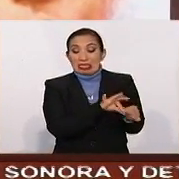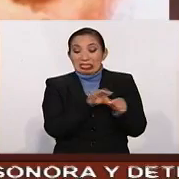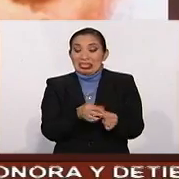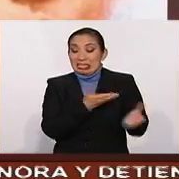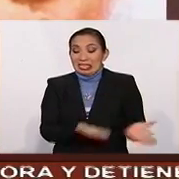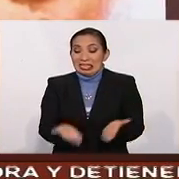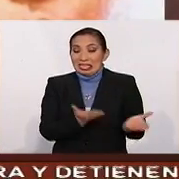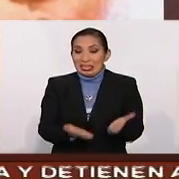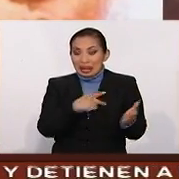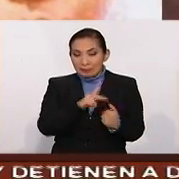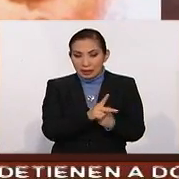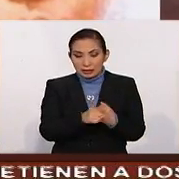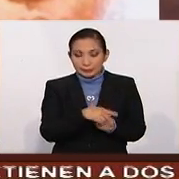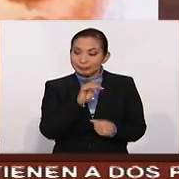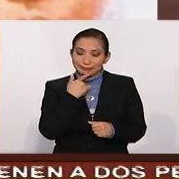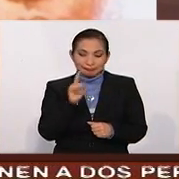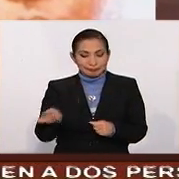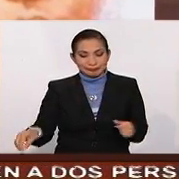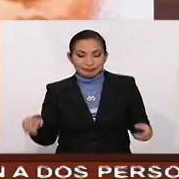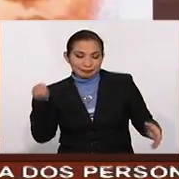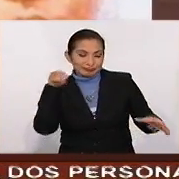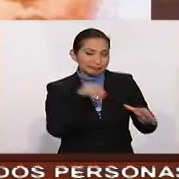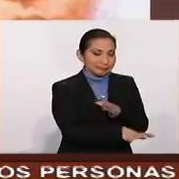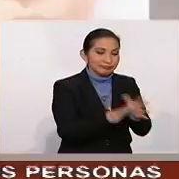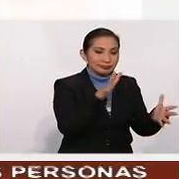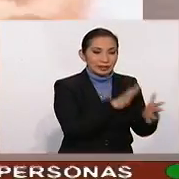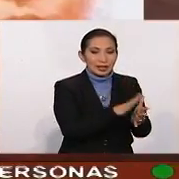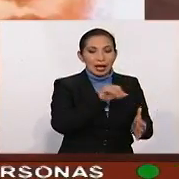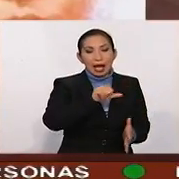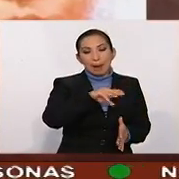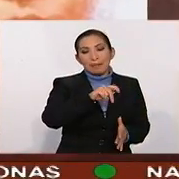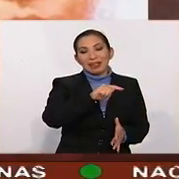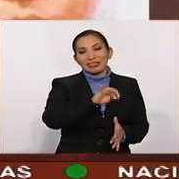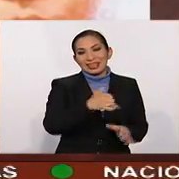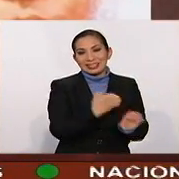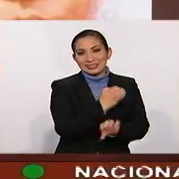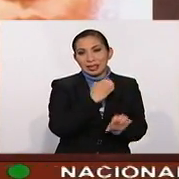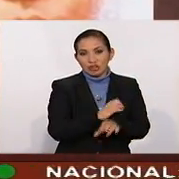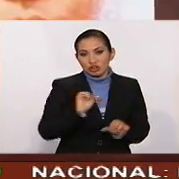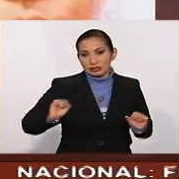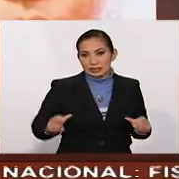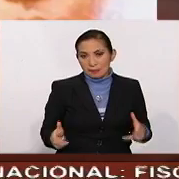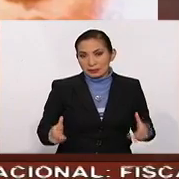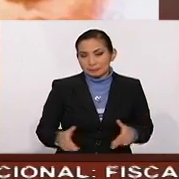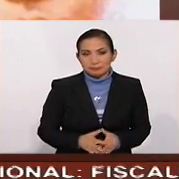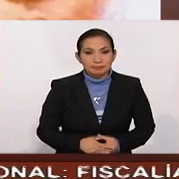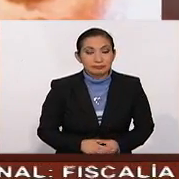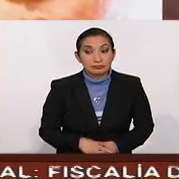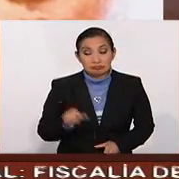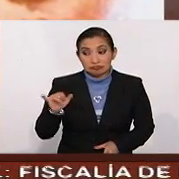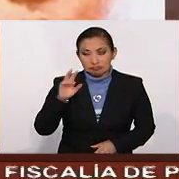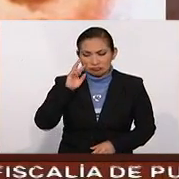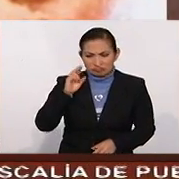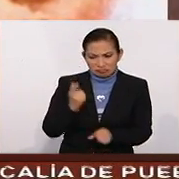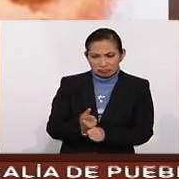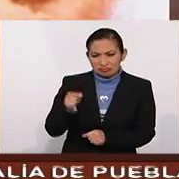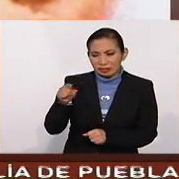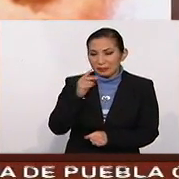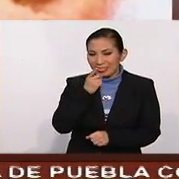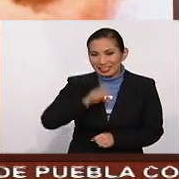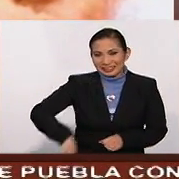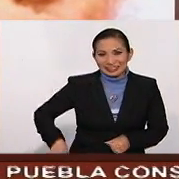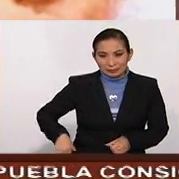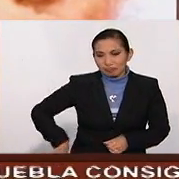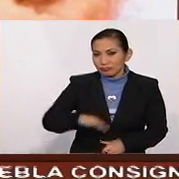país, por lo que fue ingresado al reclusorio de El Amate, esto en el estado de Chiapas, Pati. Sí, no, además, como decía